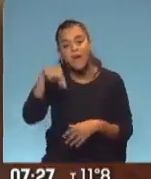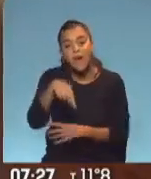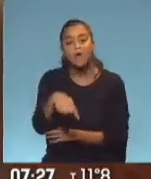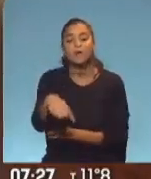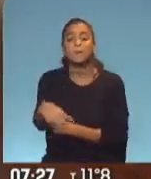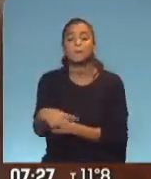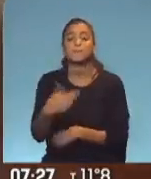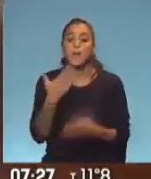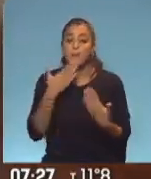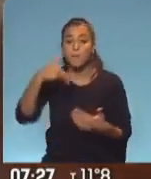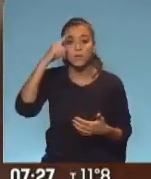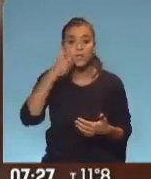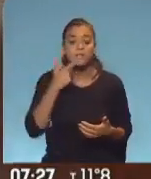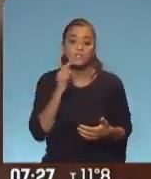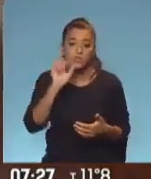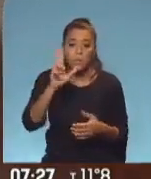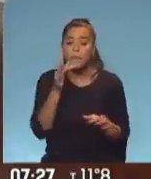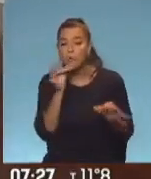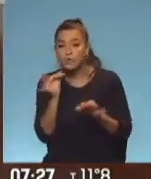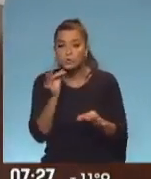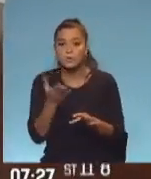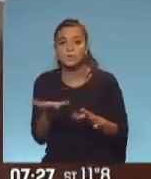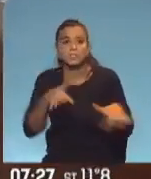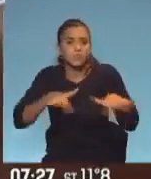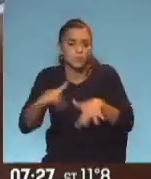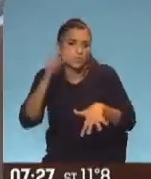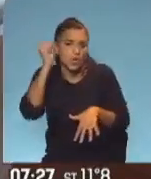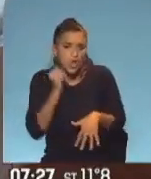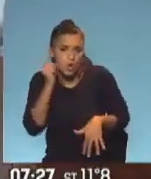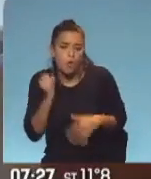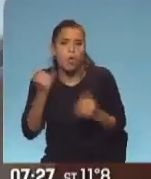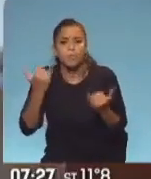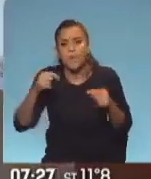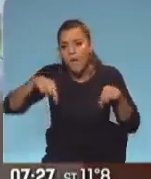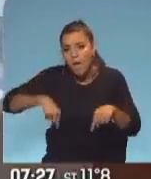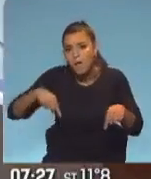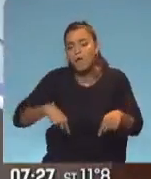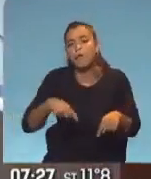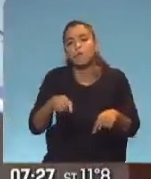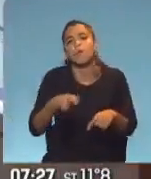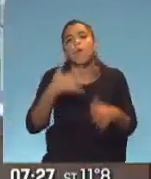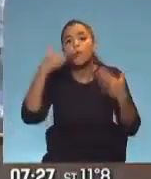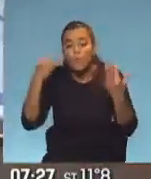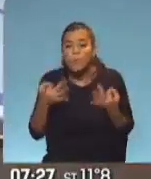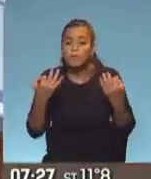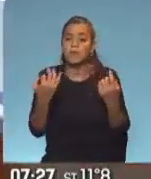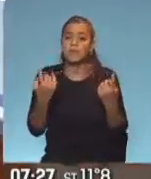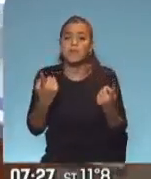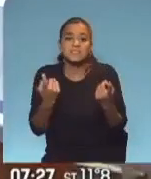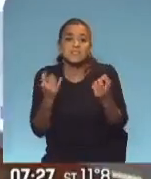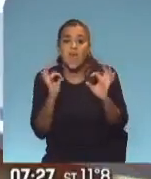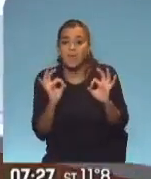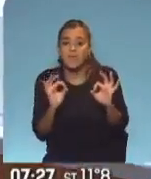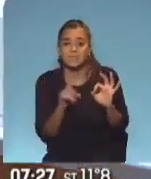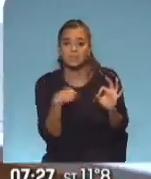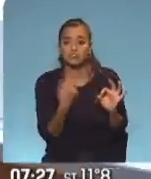Y Flor, y hablábamos con Néstor recién, estábamos comentando que ante esta situación económica, la necesidad de cumplir primero con las necesidades propias, las que